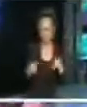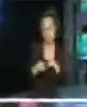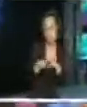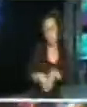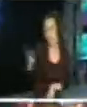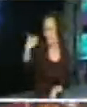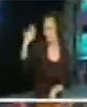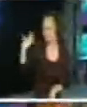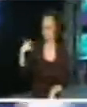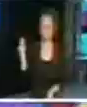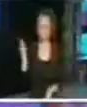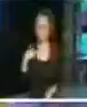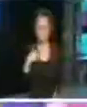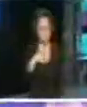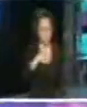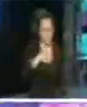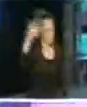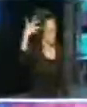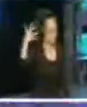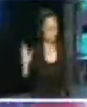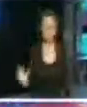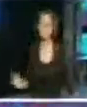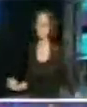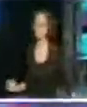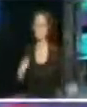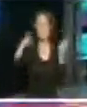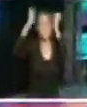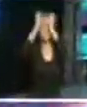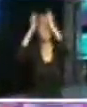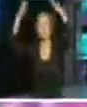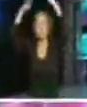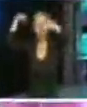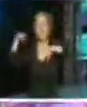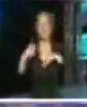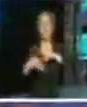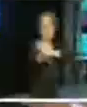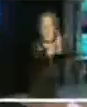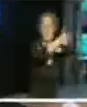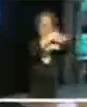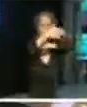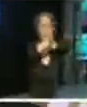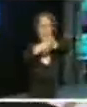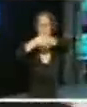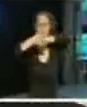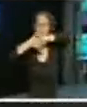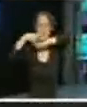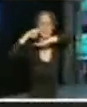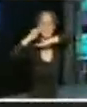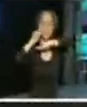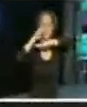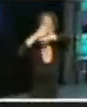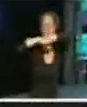antes, y eso a mí me encabrona. Sueño con nuestra costa y con el mar